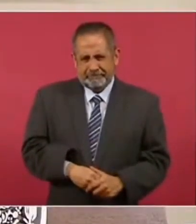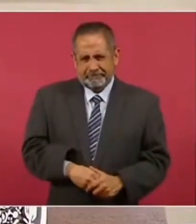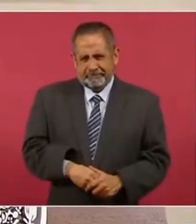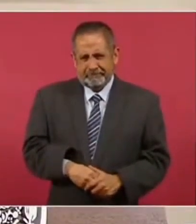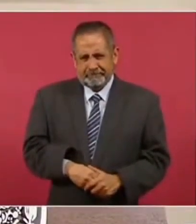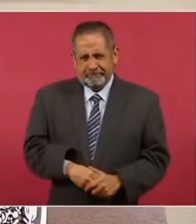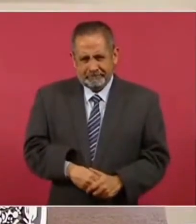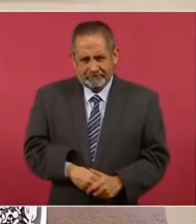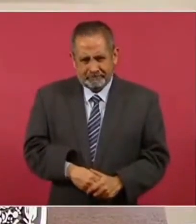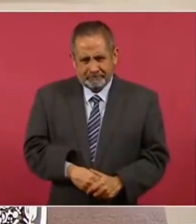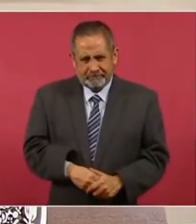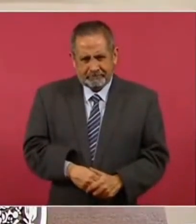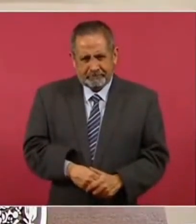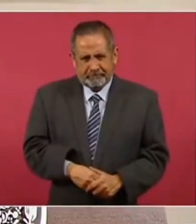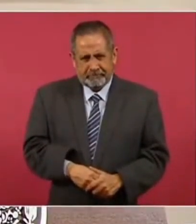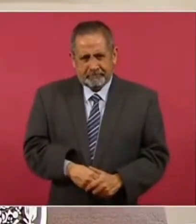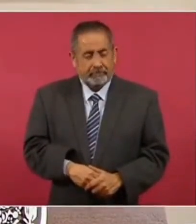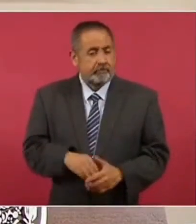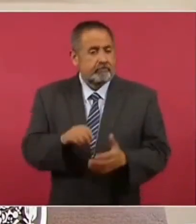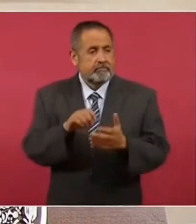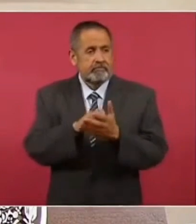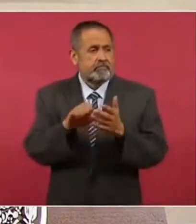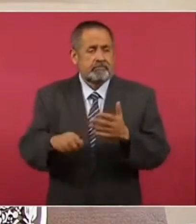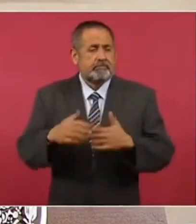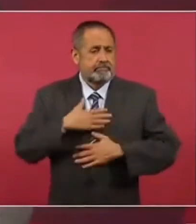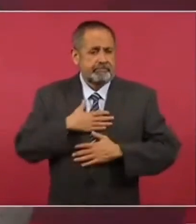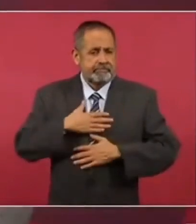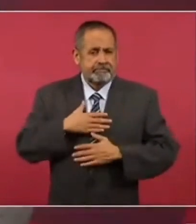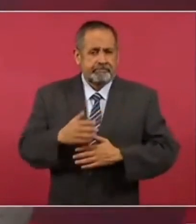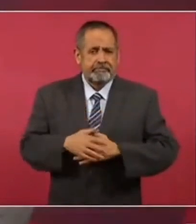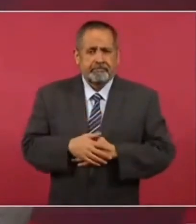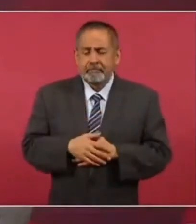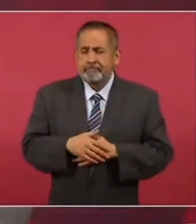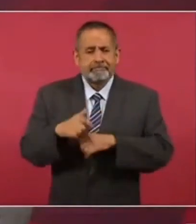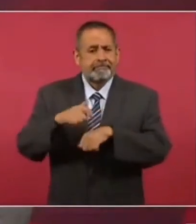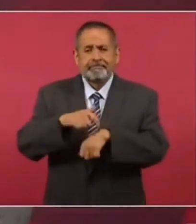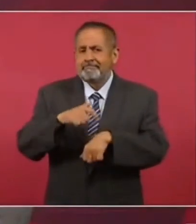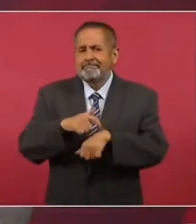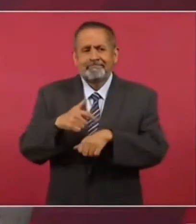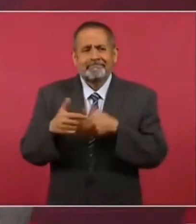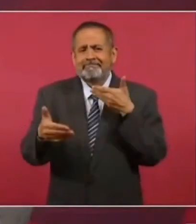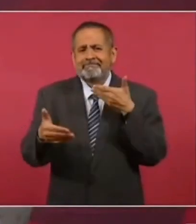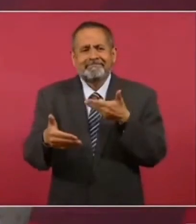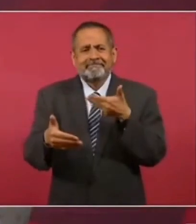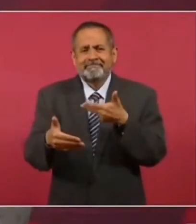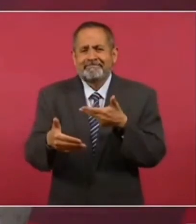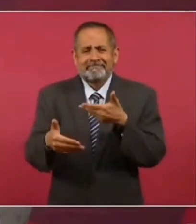ya estamos en mi caso con el tiempo encima